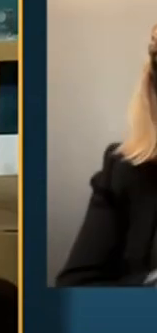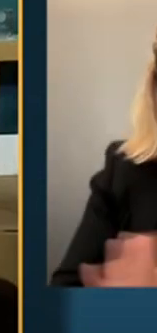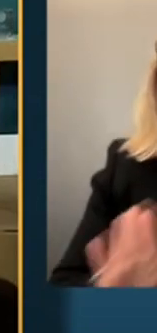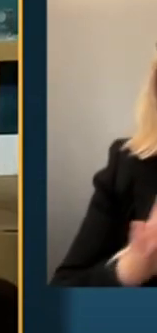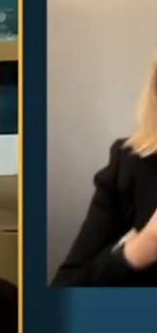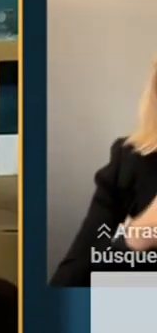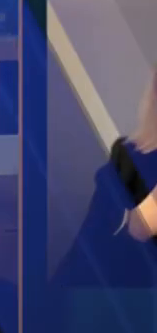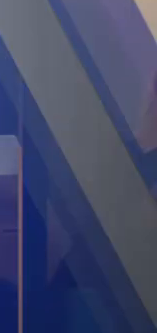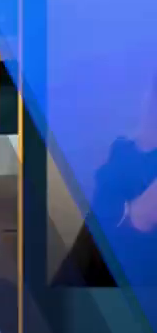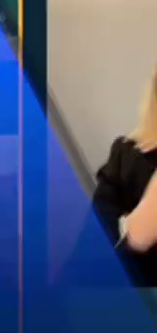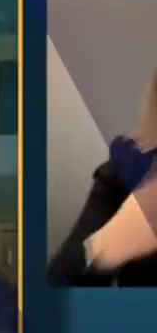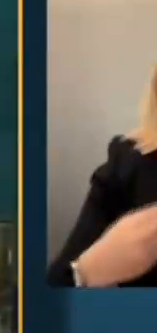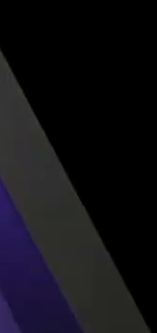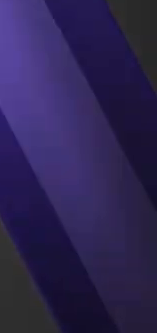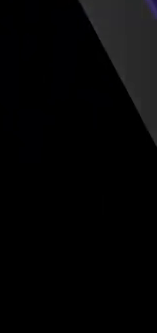proyectos